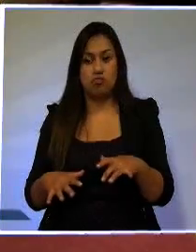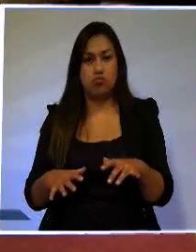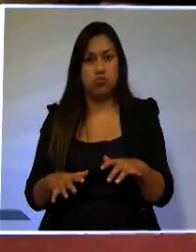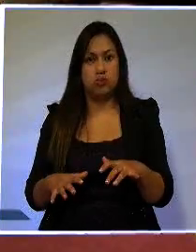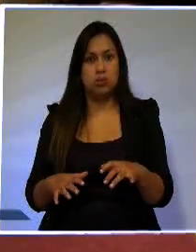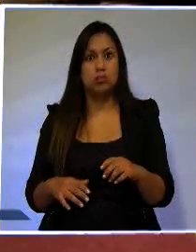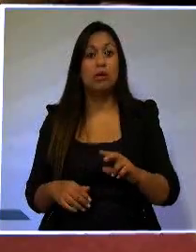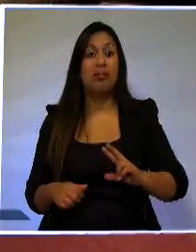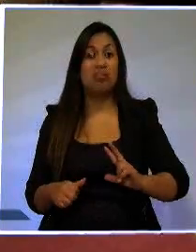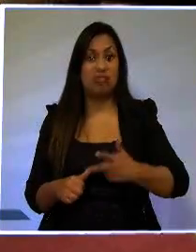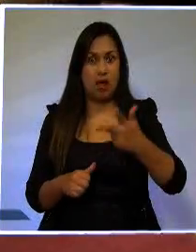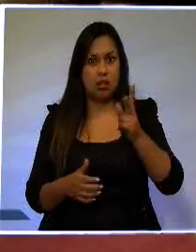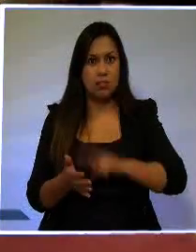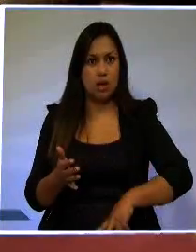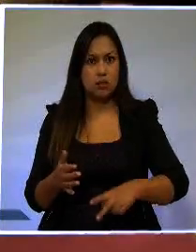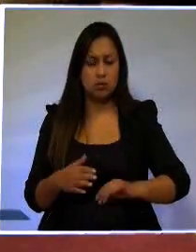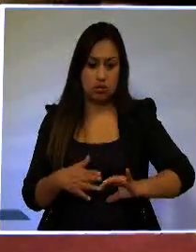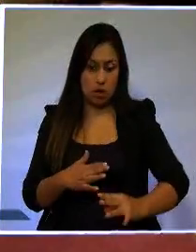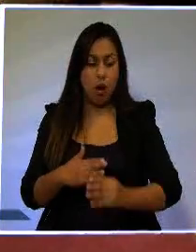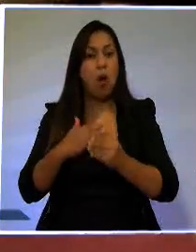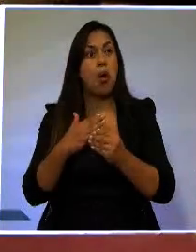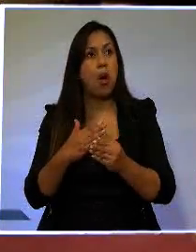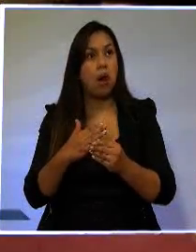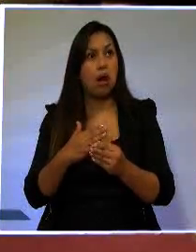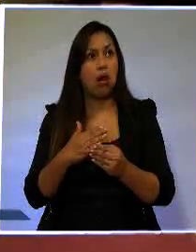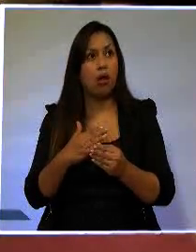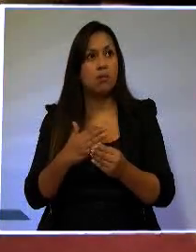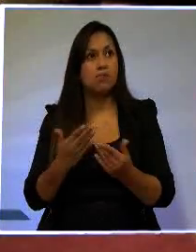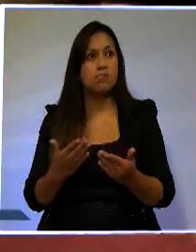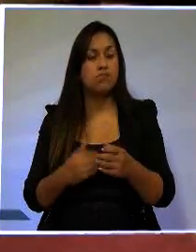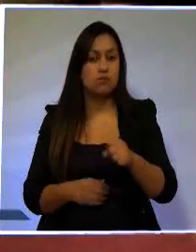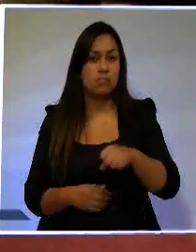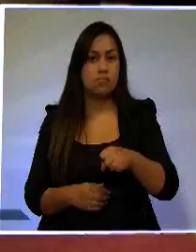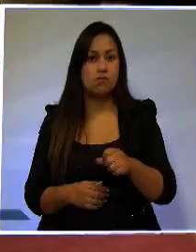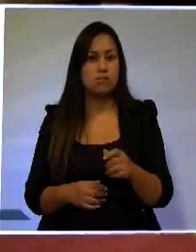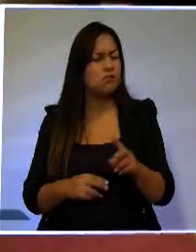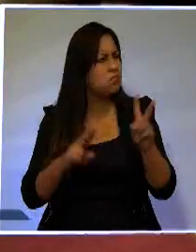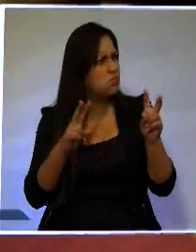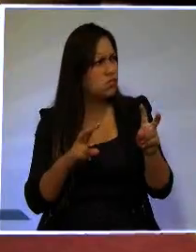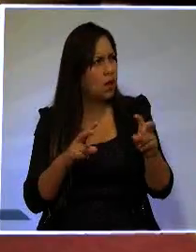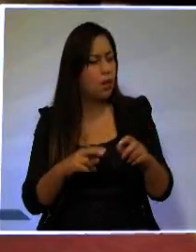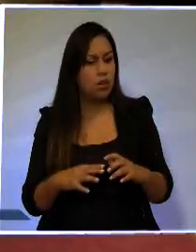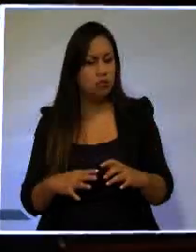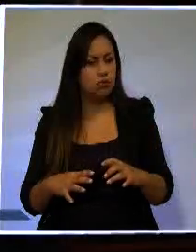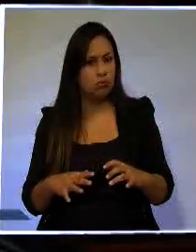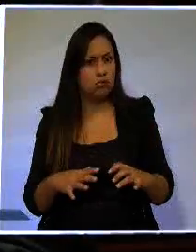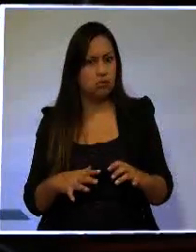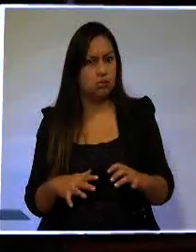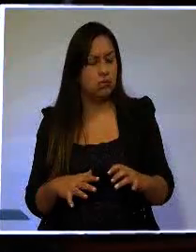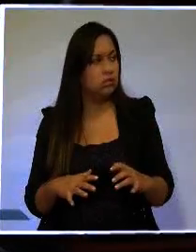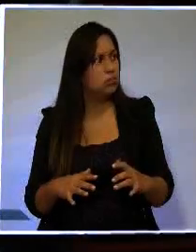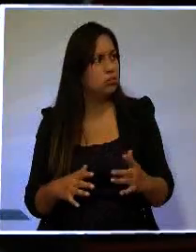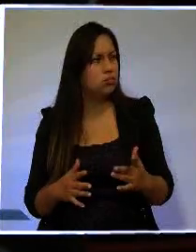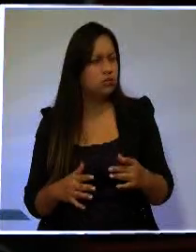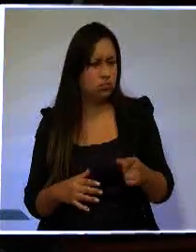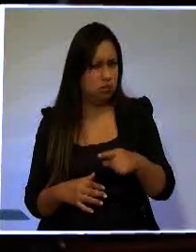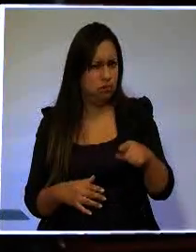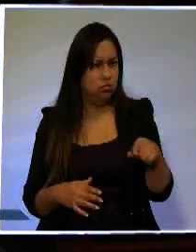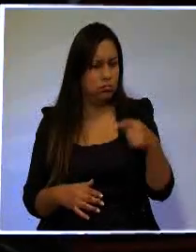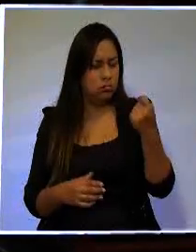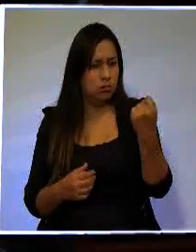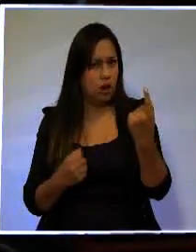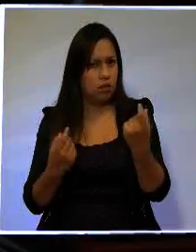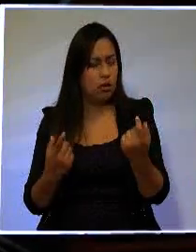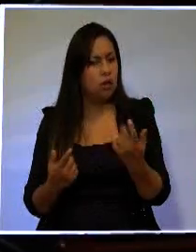se ha triplicado no Don perdone cuando uno habla de sismos poco para que la gente vaya entendiendo